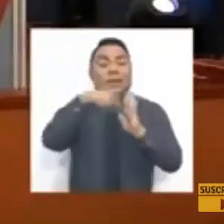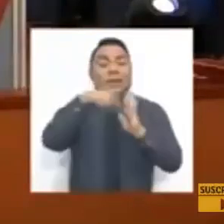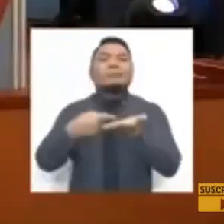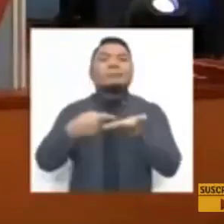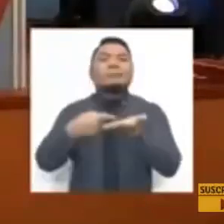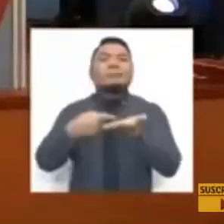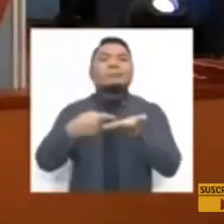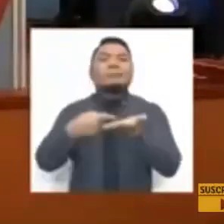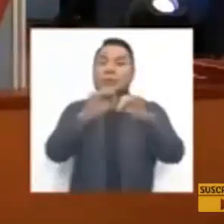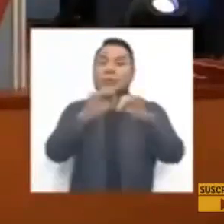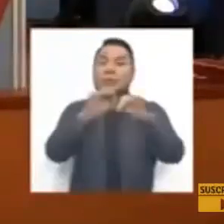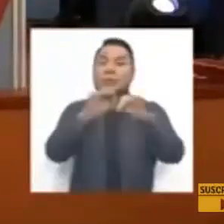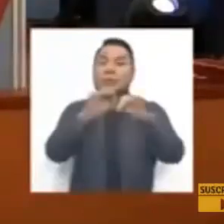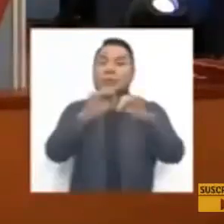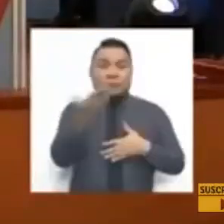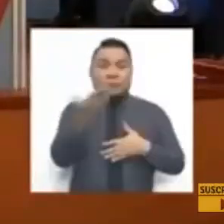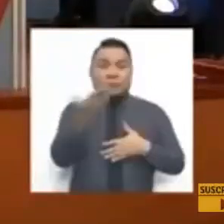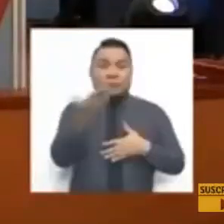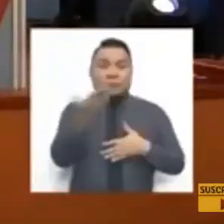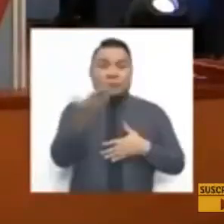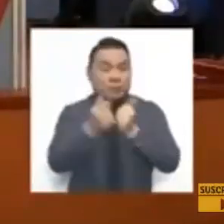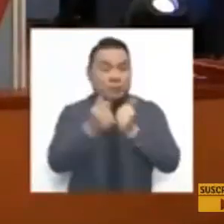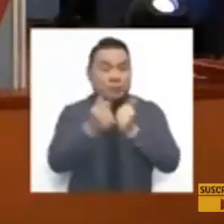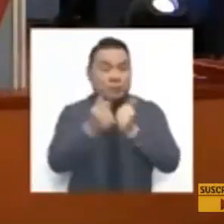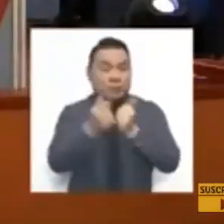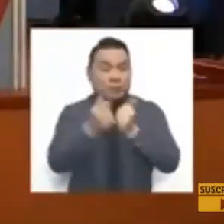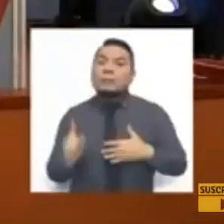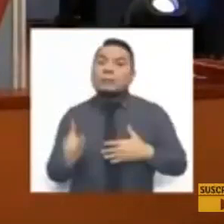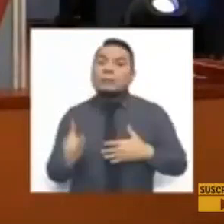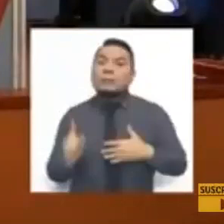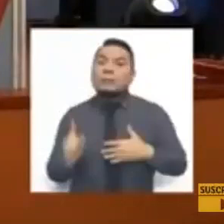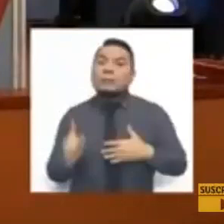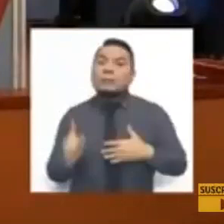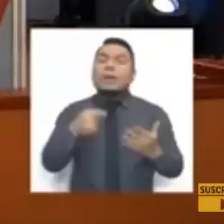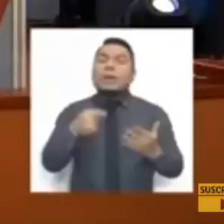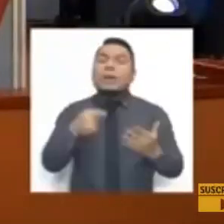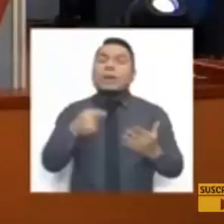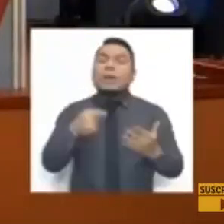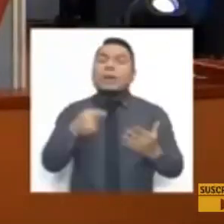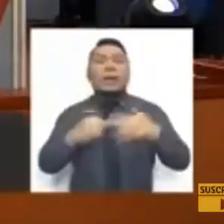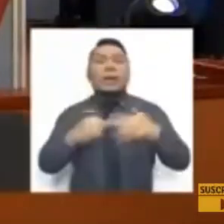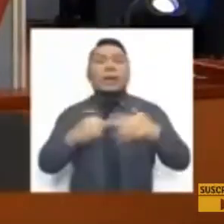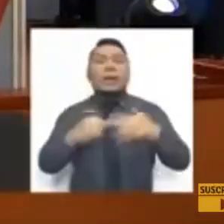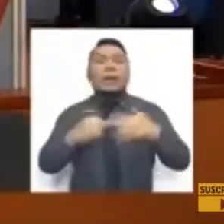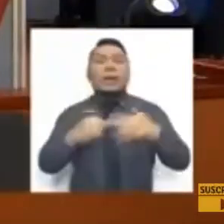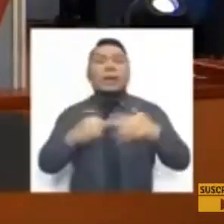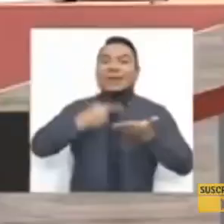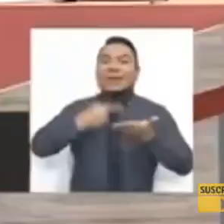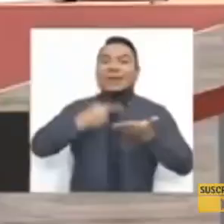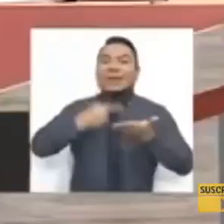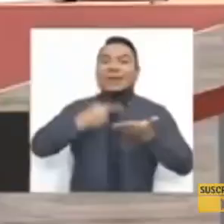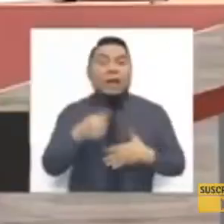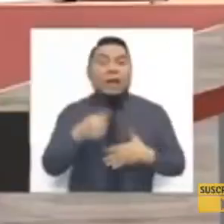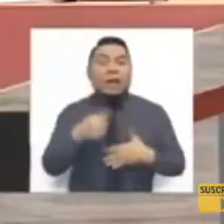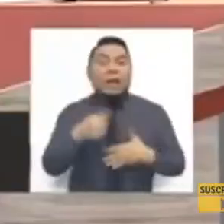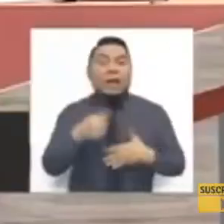importante precisar a ambos candidatos que las reglas del debate se fundamentan en los principios del derecho a la competencia política, libertad